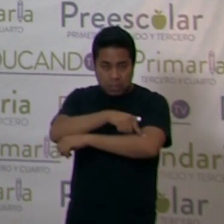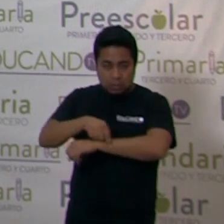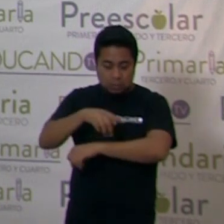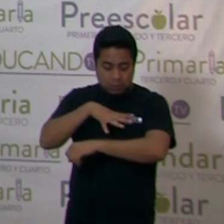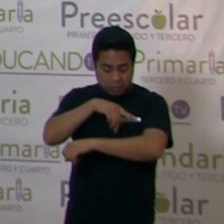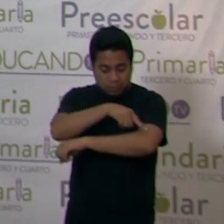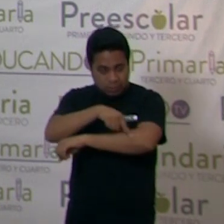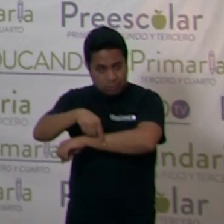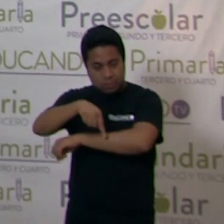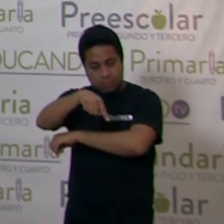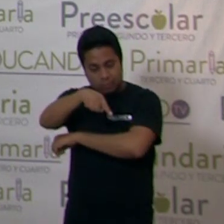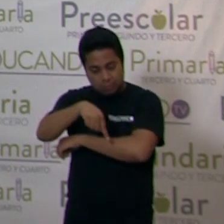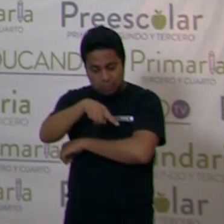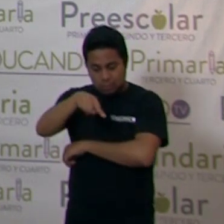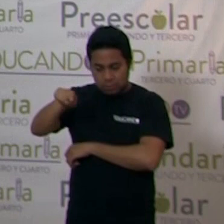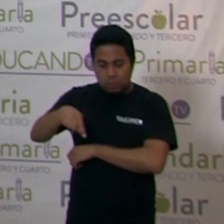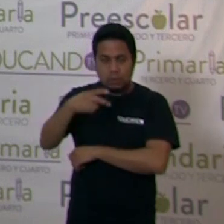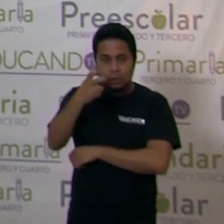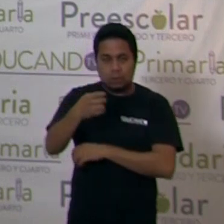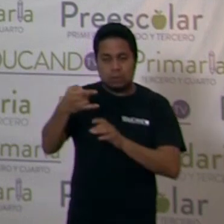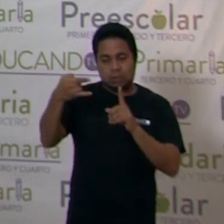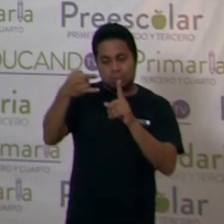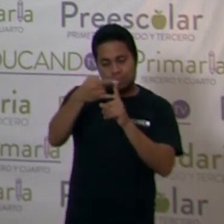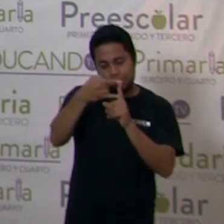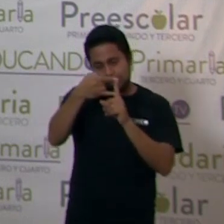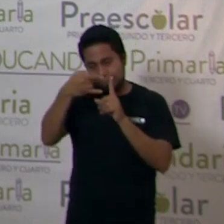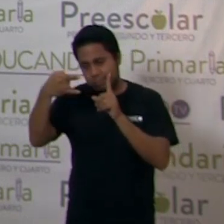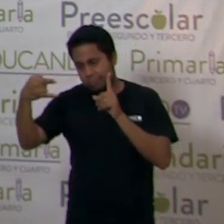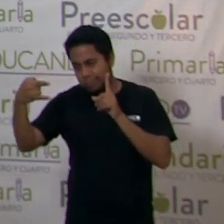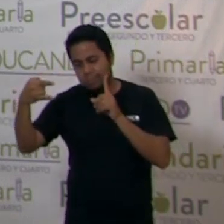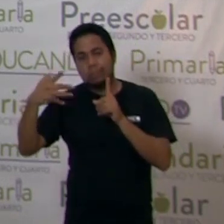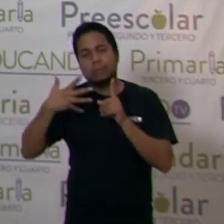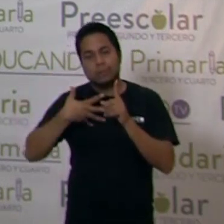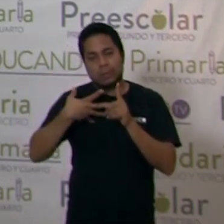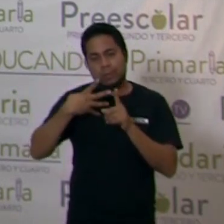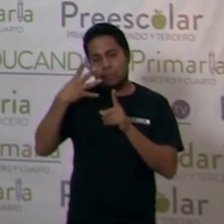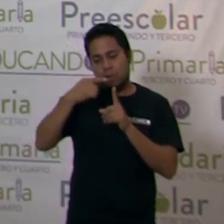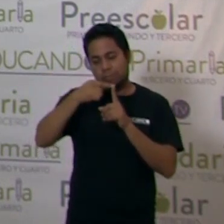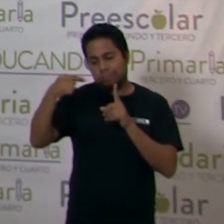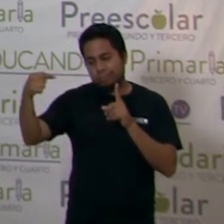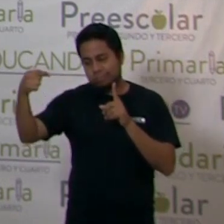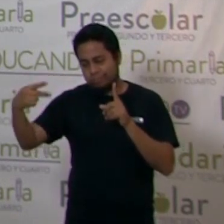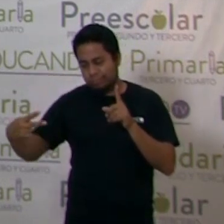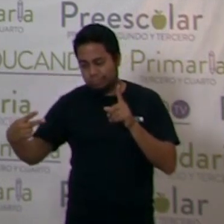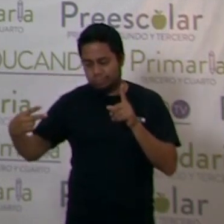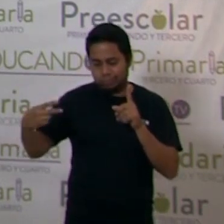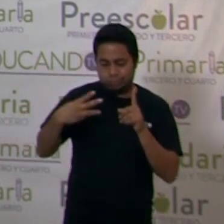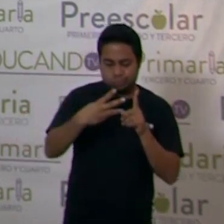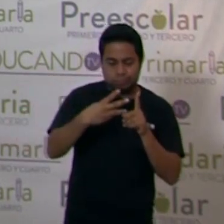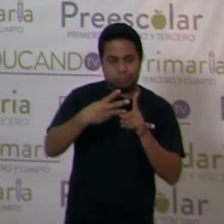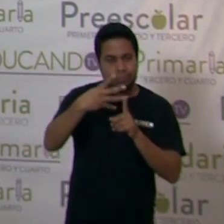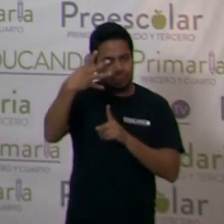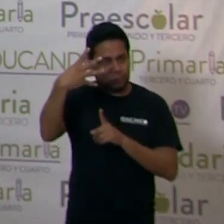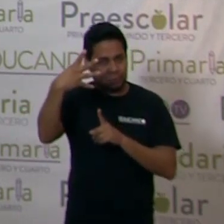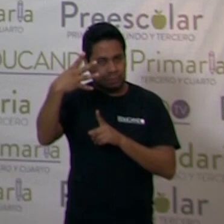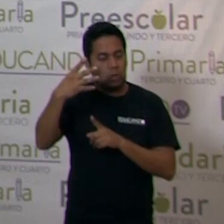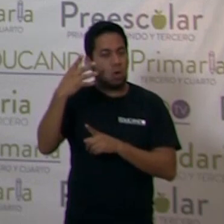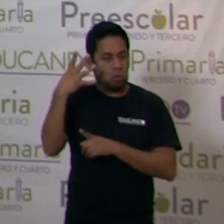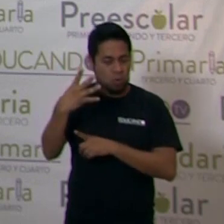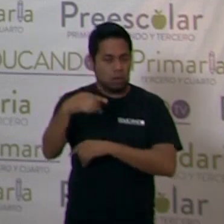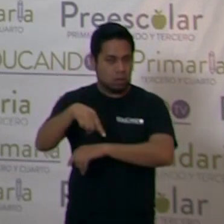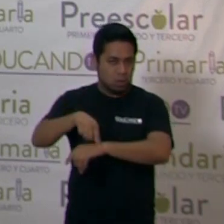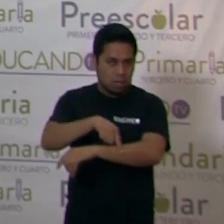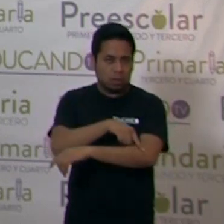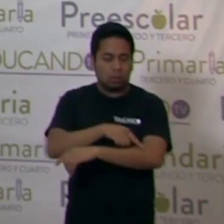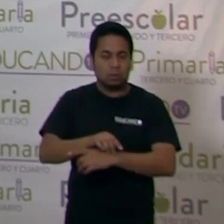acá es lo que delimita o que le pone límite a la figura Bueno entonces seguimos tiene cuatro